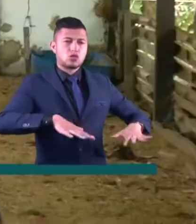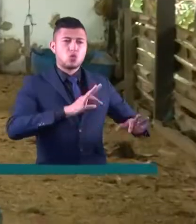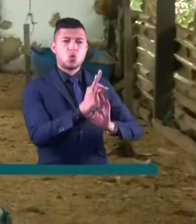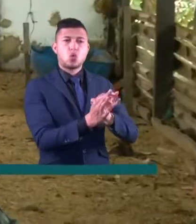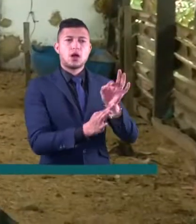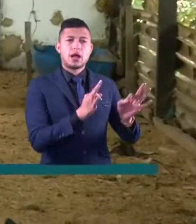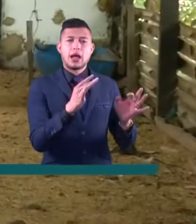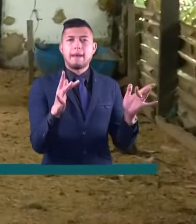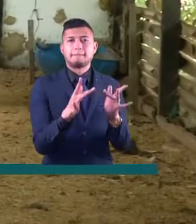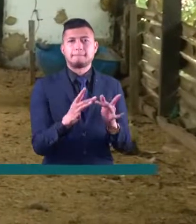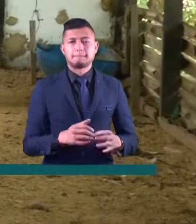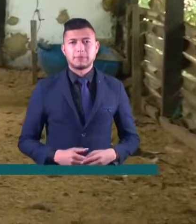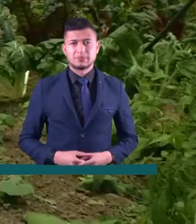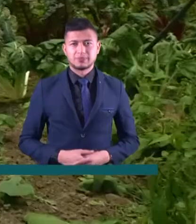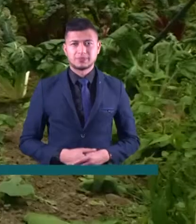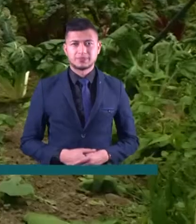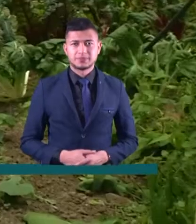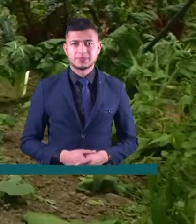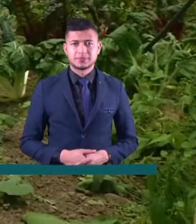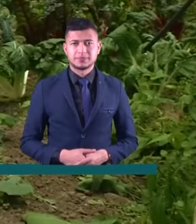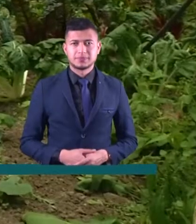autosostenible.